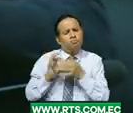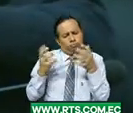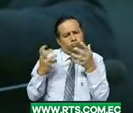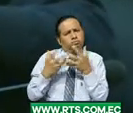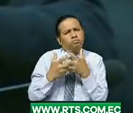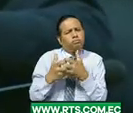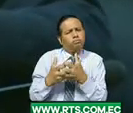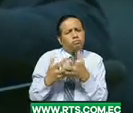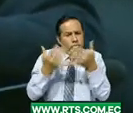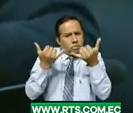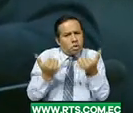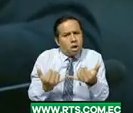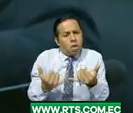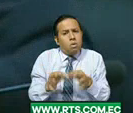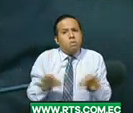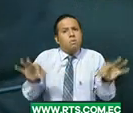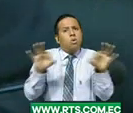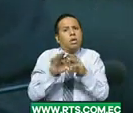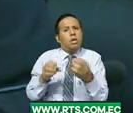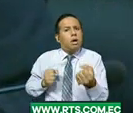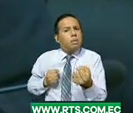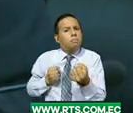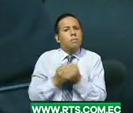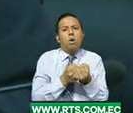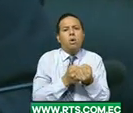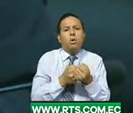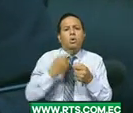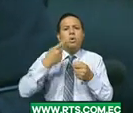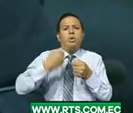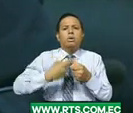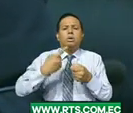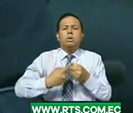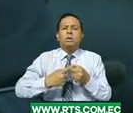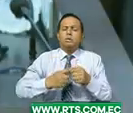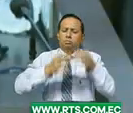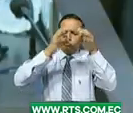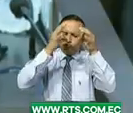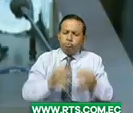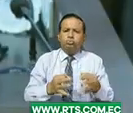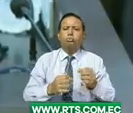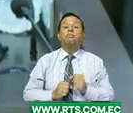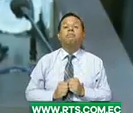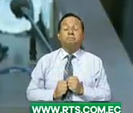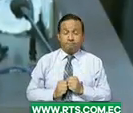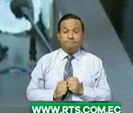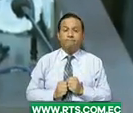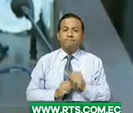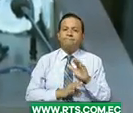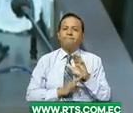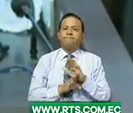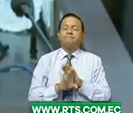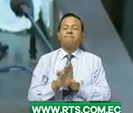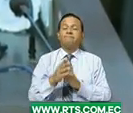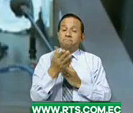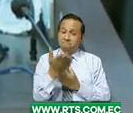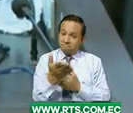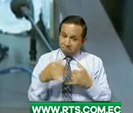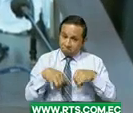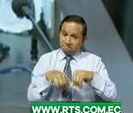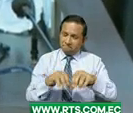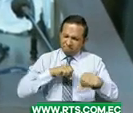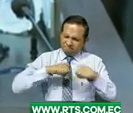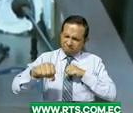el momento de hacer de Quito digno otra vez. Muchísimo éxito en la gestión, doctor